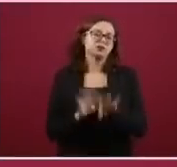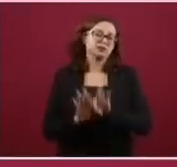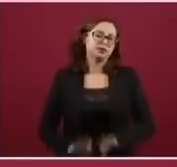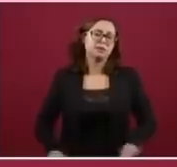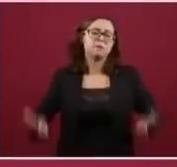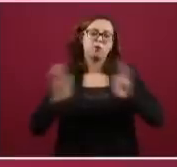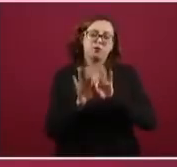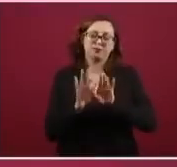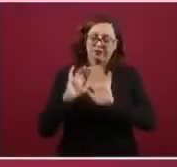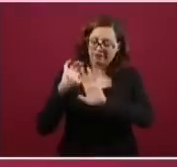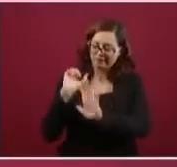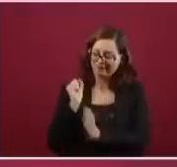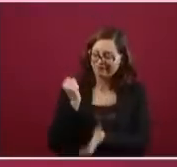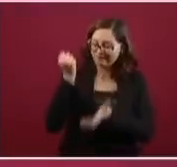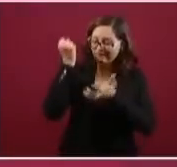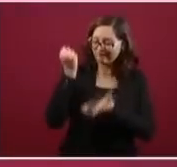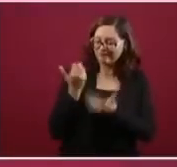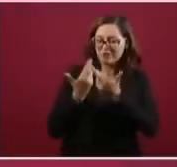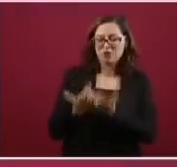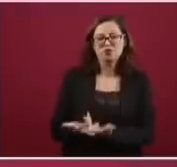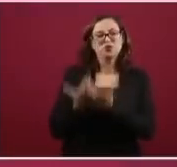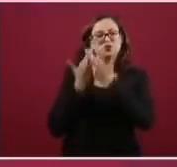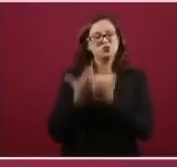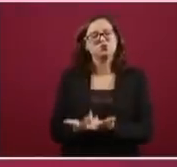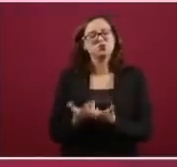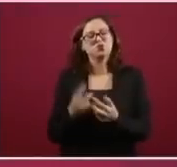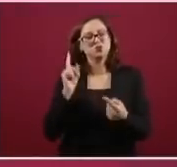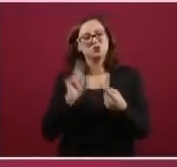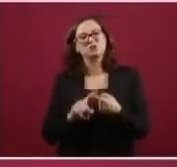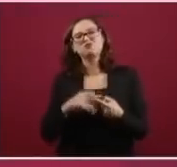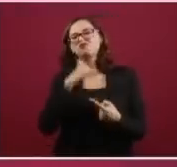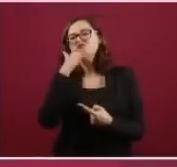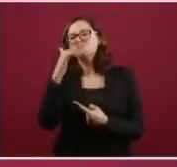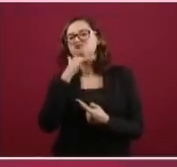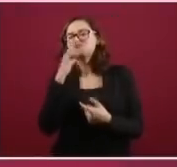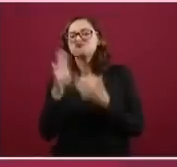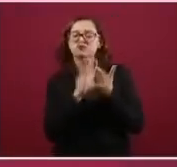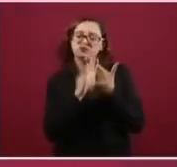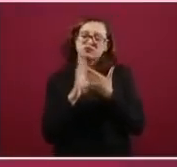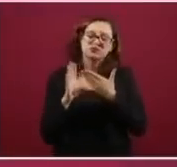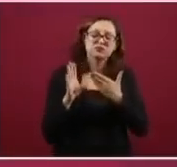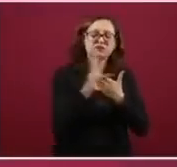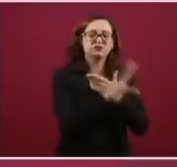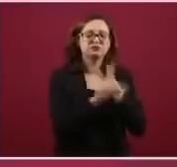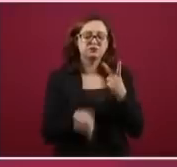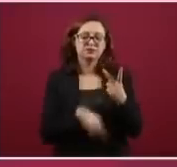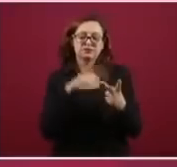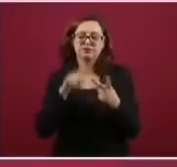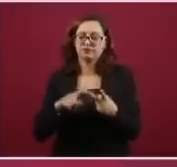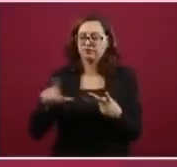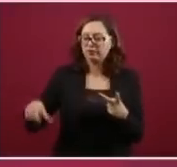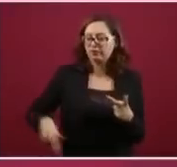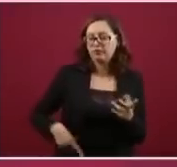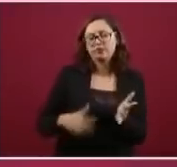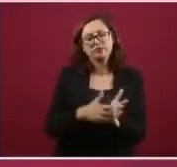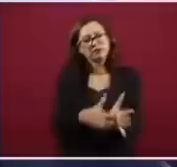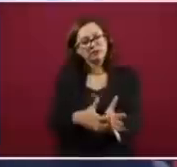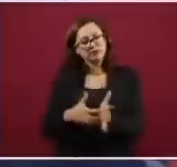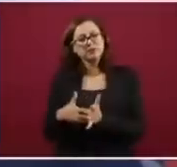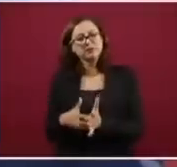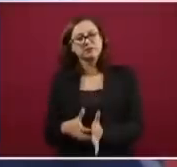del presupuesto el combate a la corrupción y hacer un gobierno